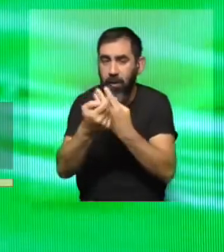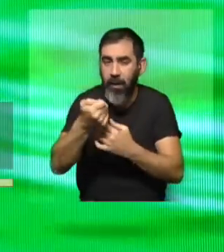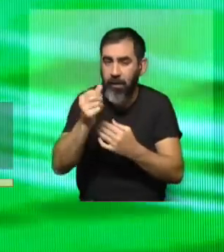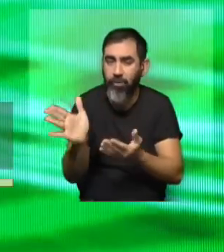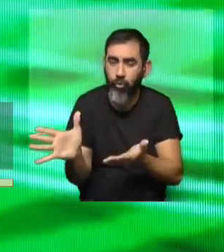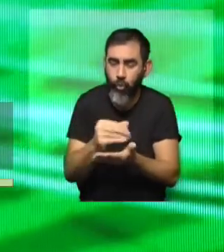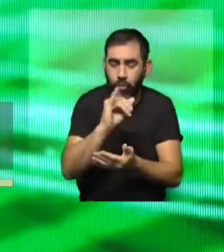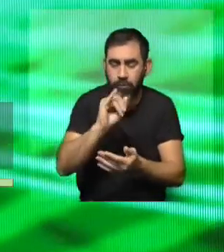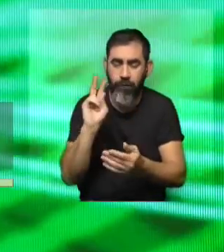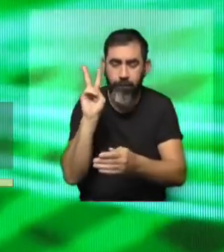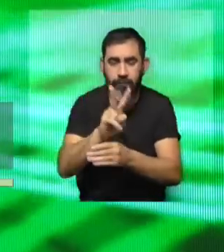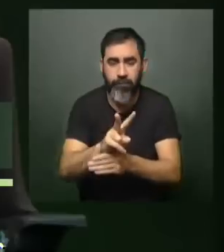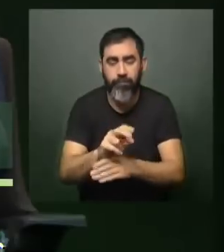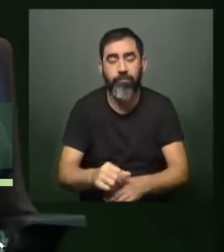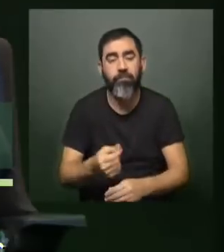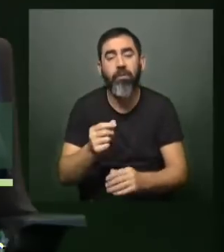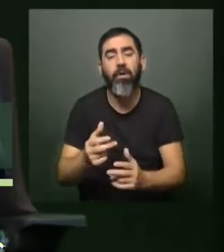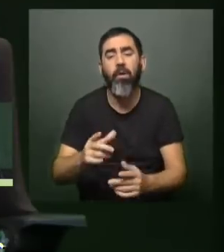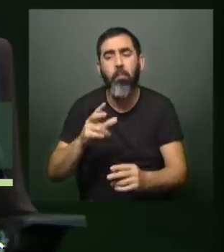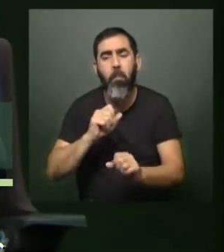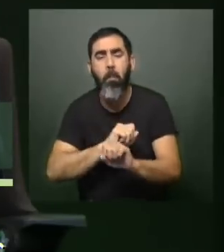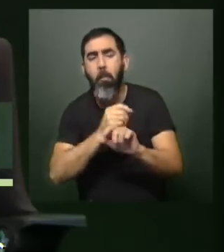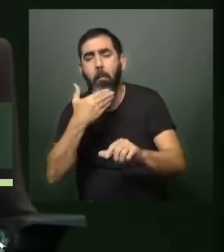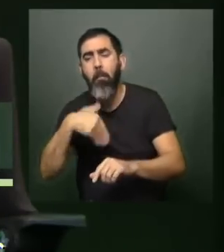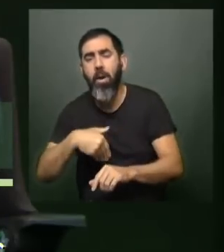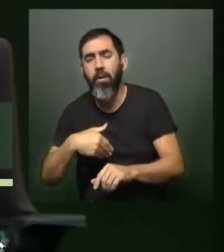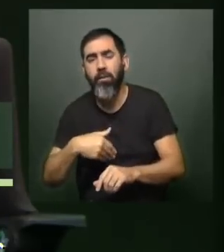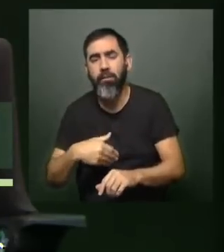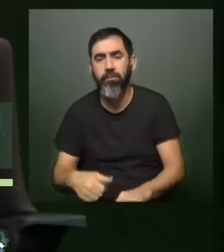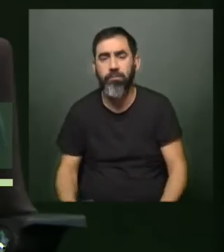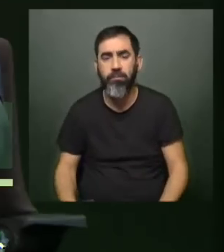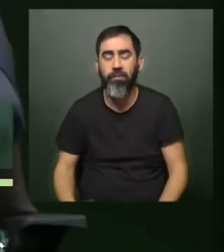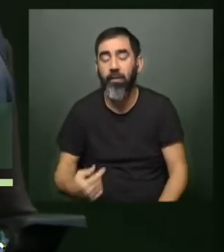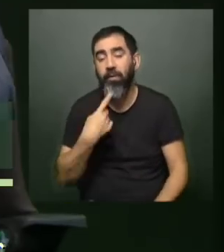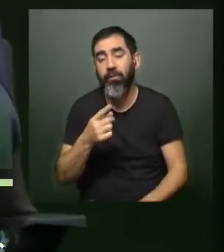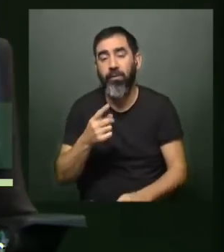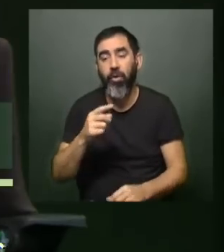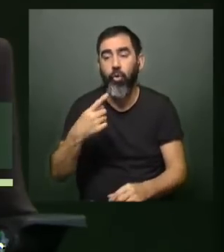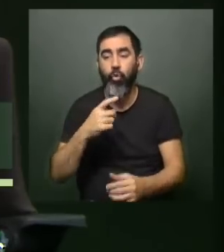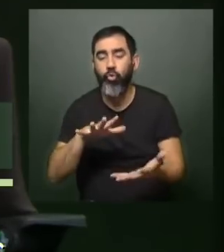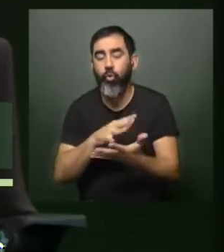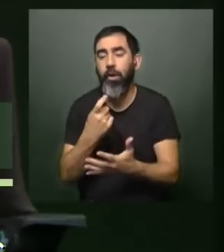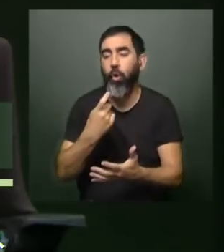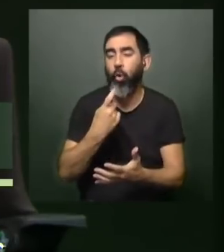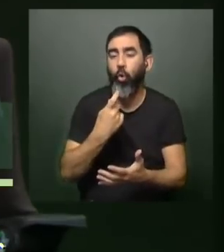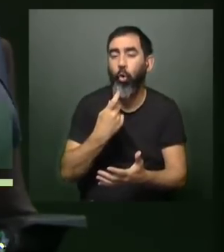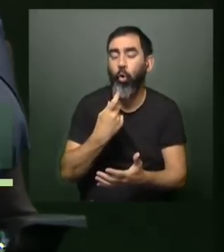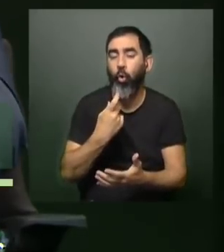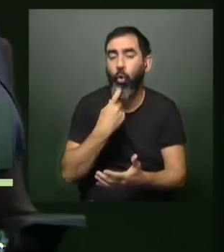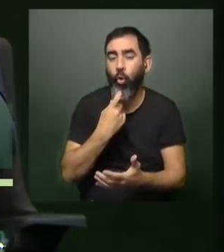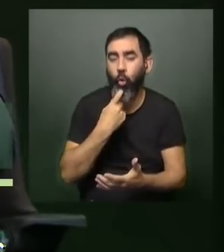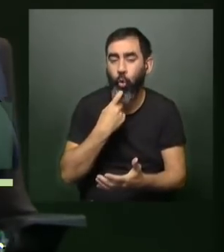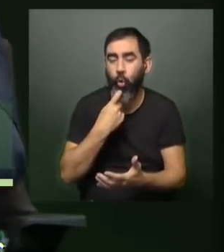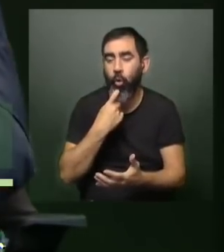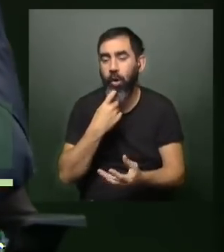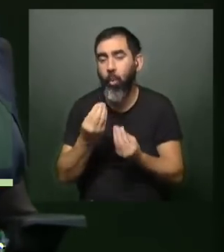prácticamente todos Sí ahí está Y qué es lo que te ha llamado la atención allí cuál decís bueno se habla siempre de zonas rojas yo de puntos calientes y demás